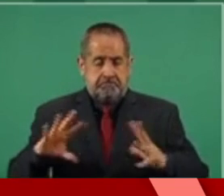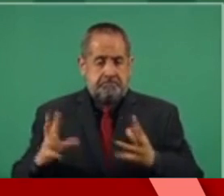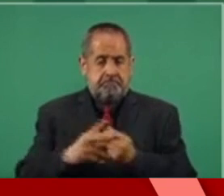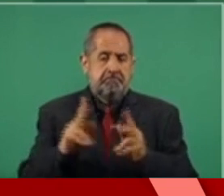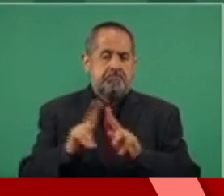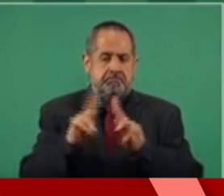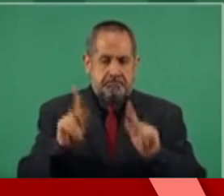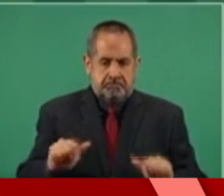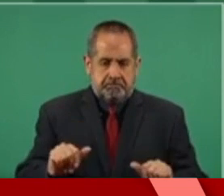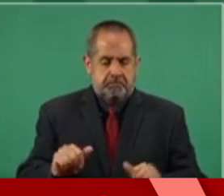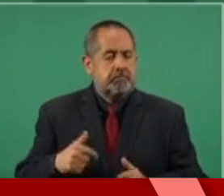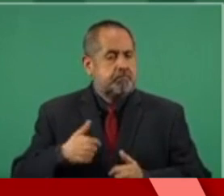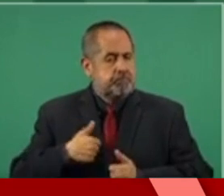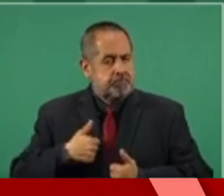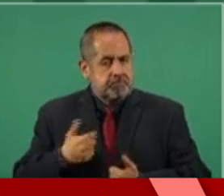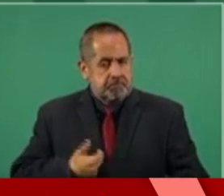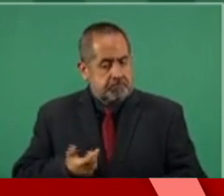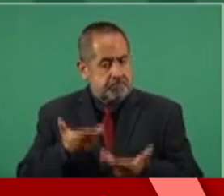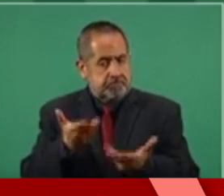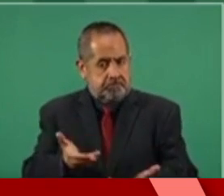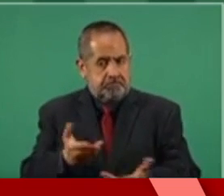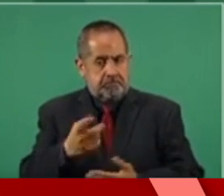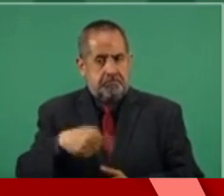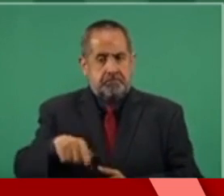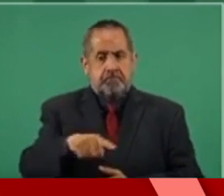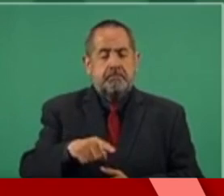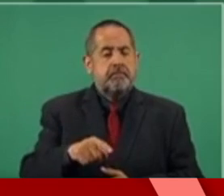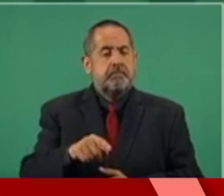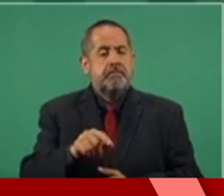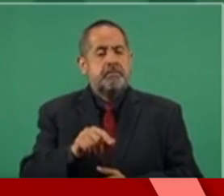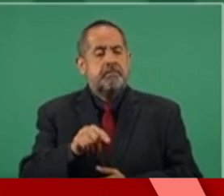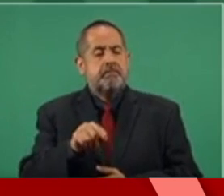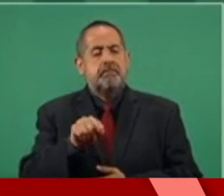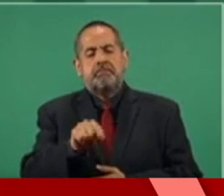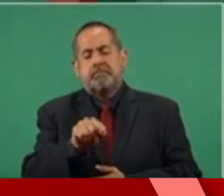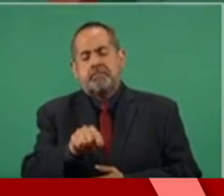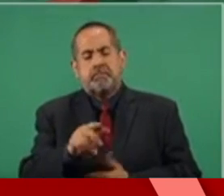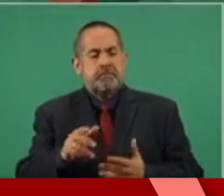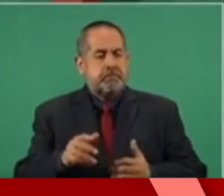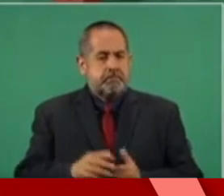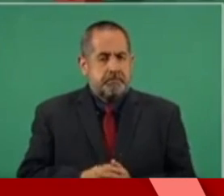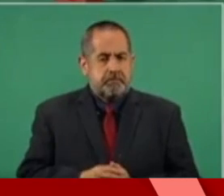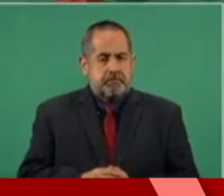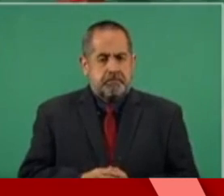y yo les ofrezco ah los